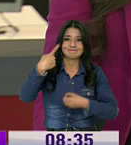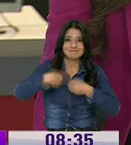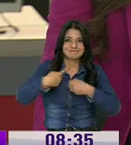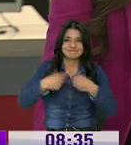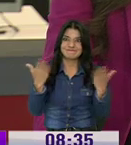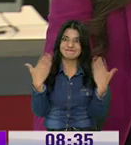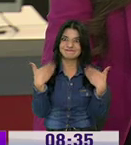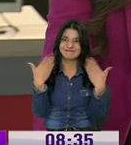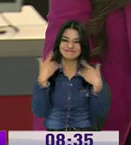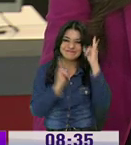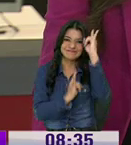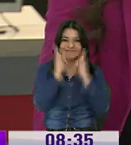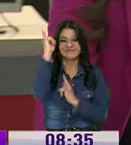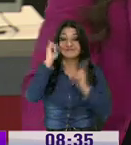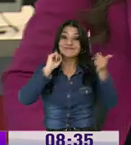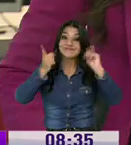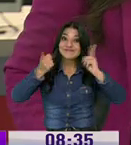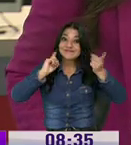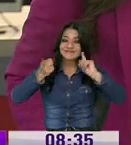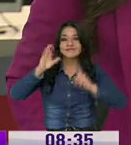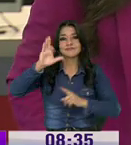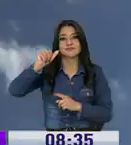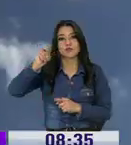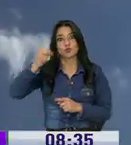Guayaquil, Salinas, Atacames y Tonsupa.